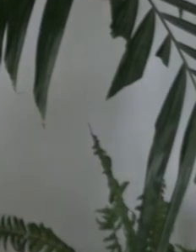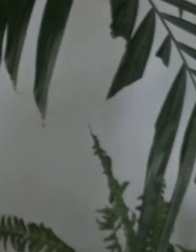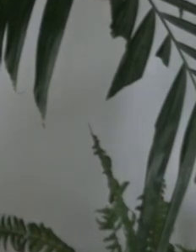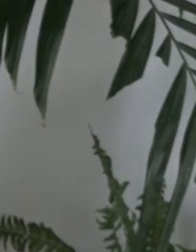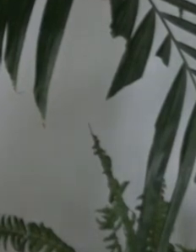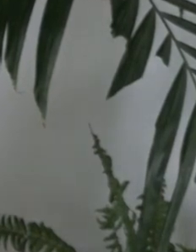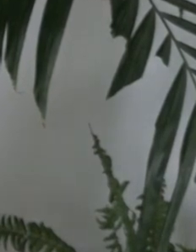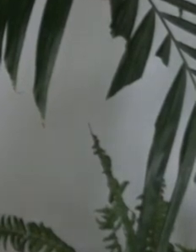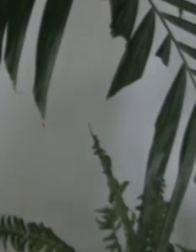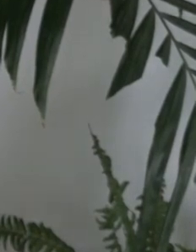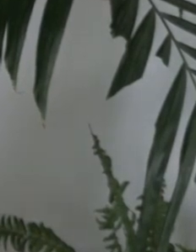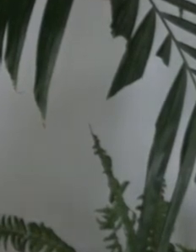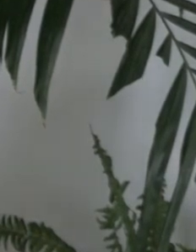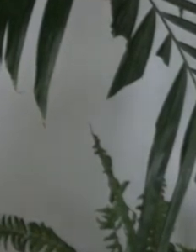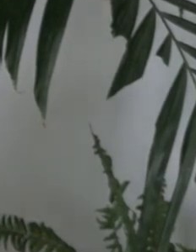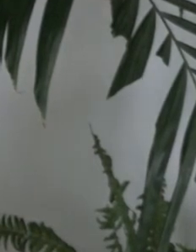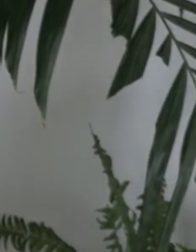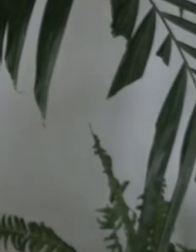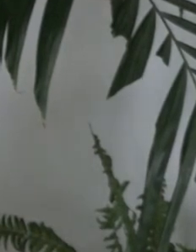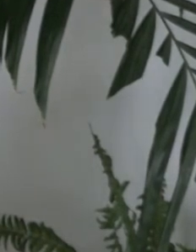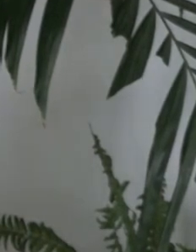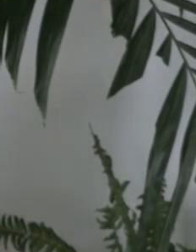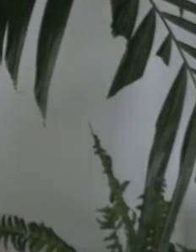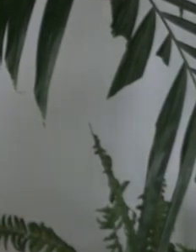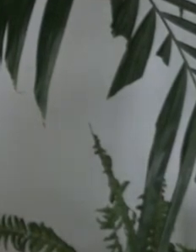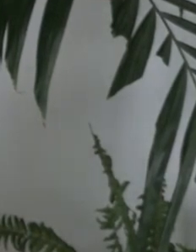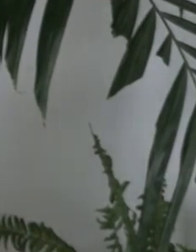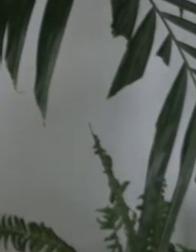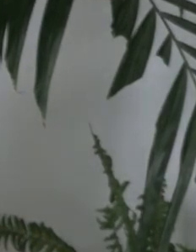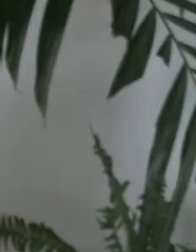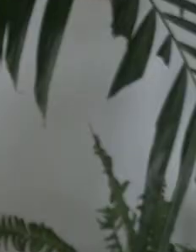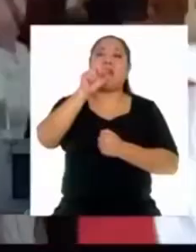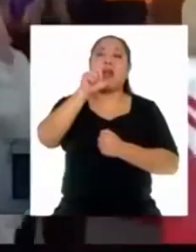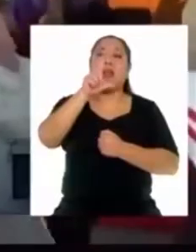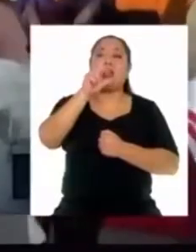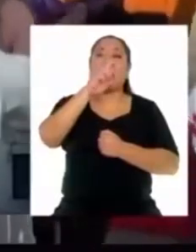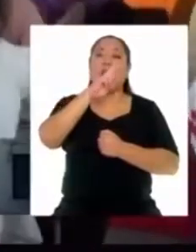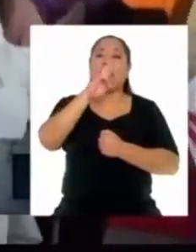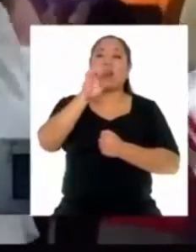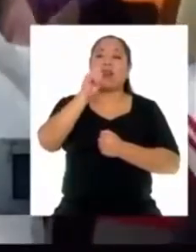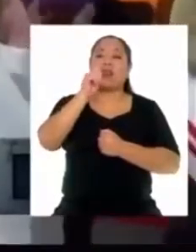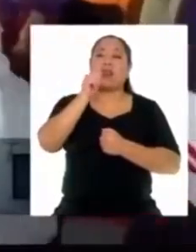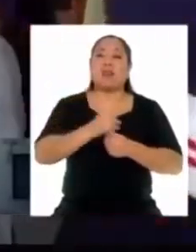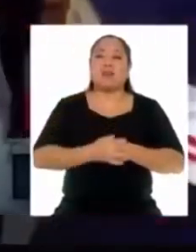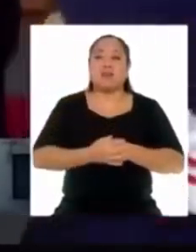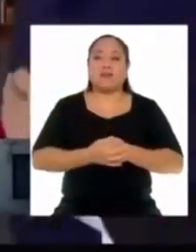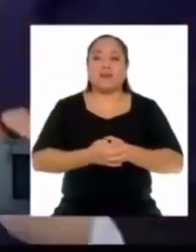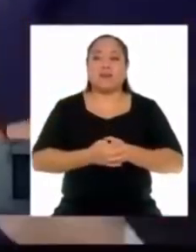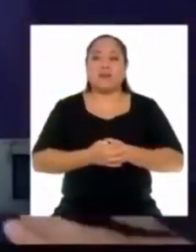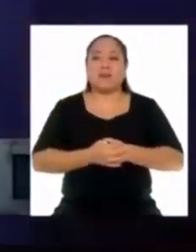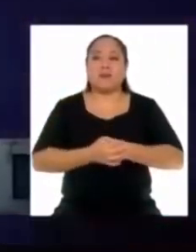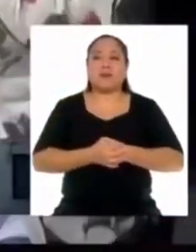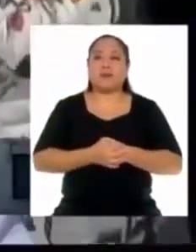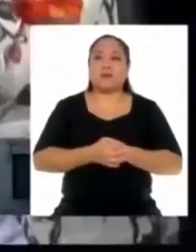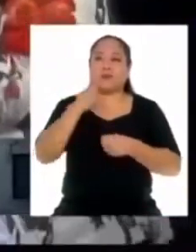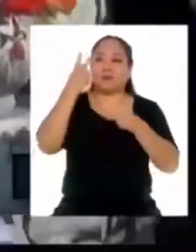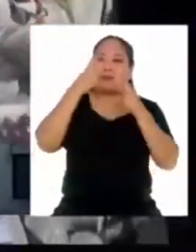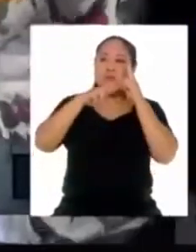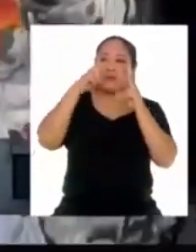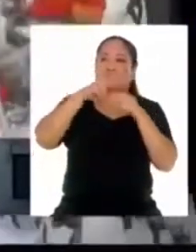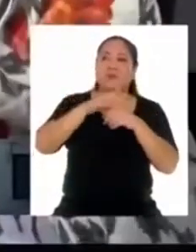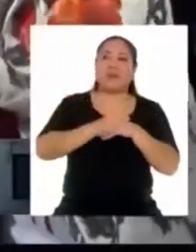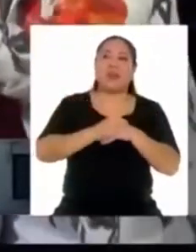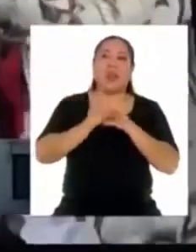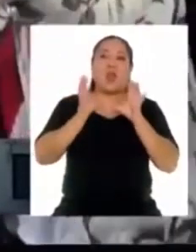ella de lección y de experiencia para no repetir los errores del papá. Esta candidatura de Keiko es su tercer